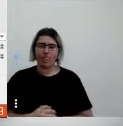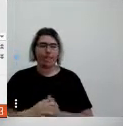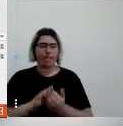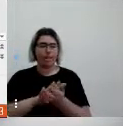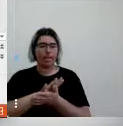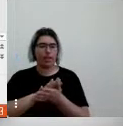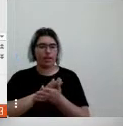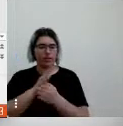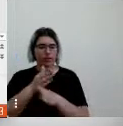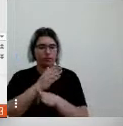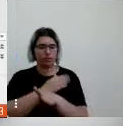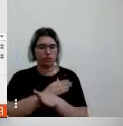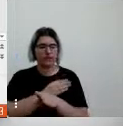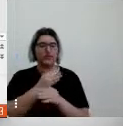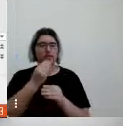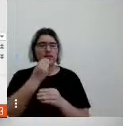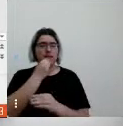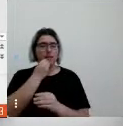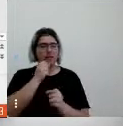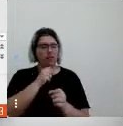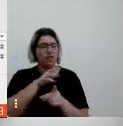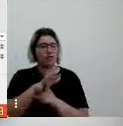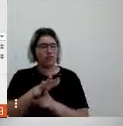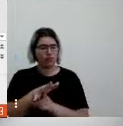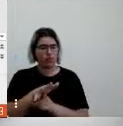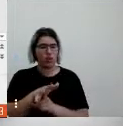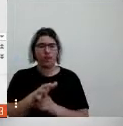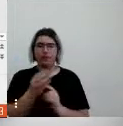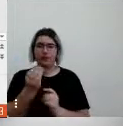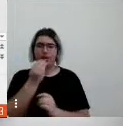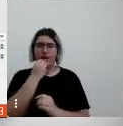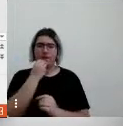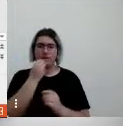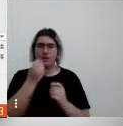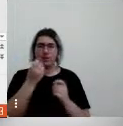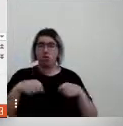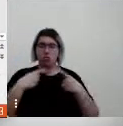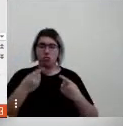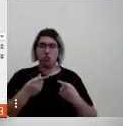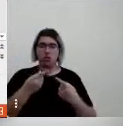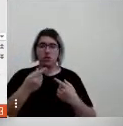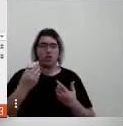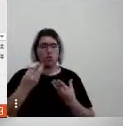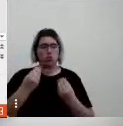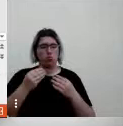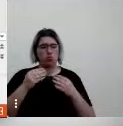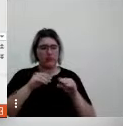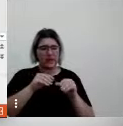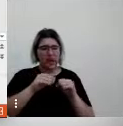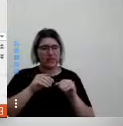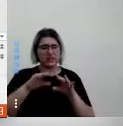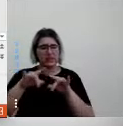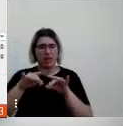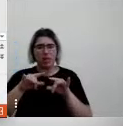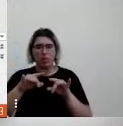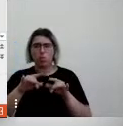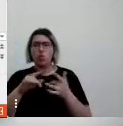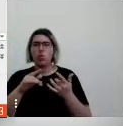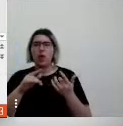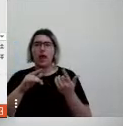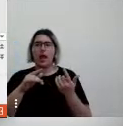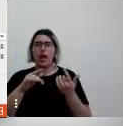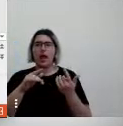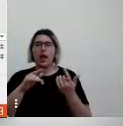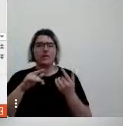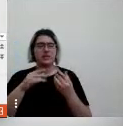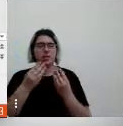la dieta influye. Entonces, una dieta occidental muy rica en grasas, la sal, azúcares y bajas en fibra van